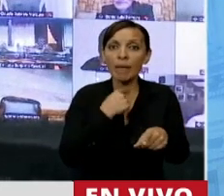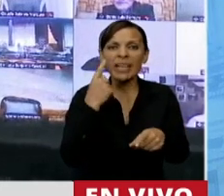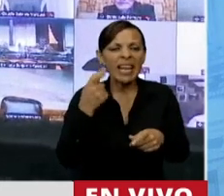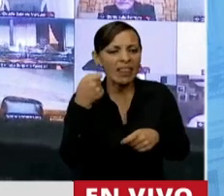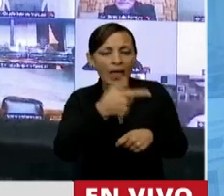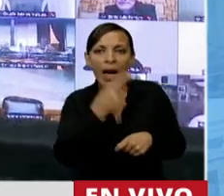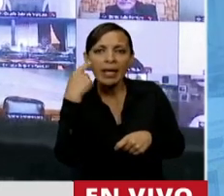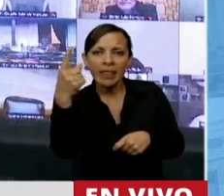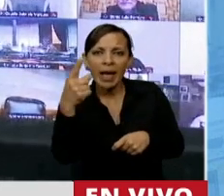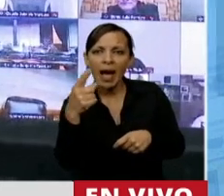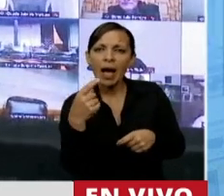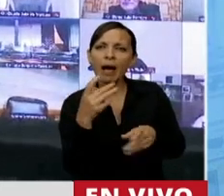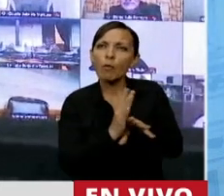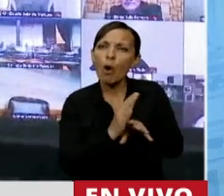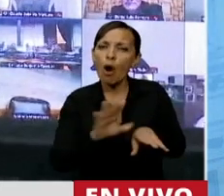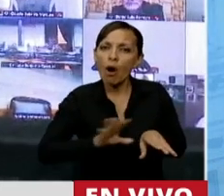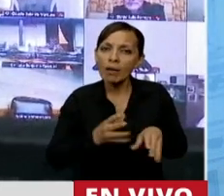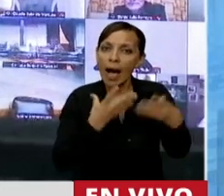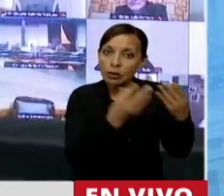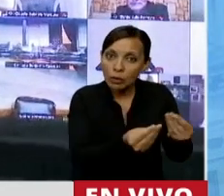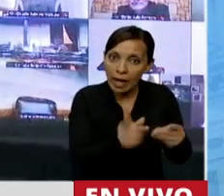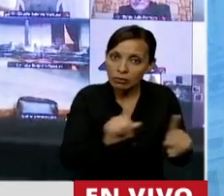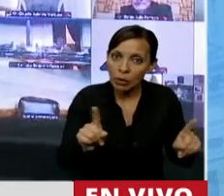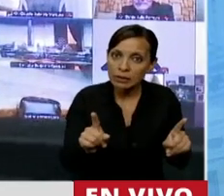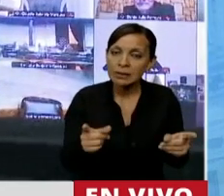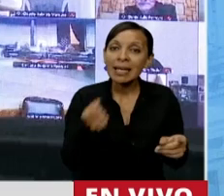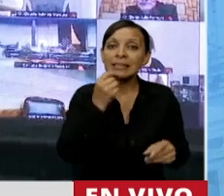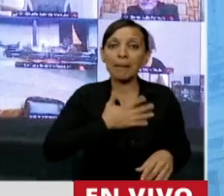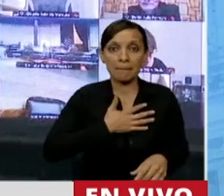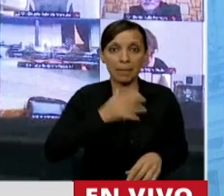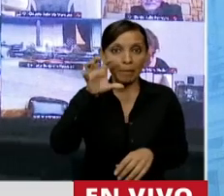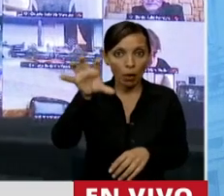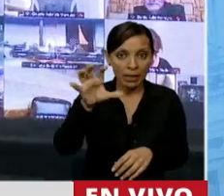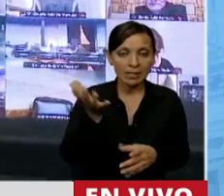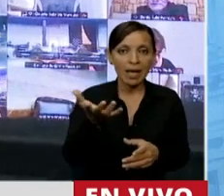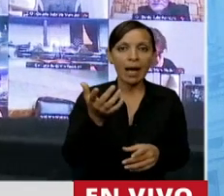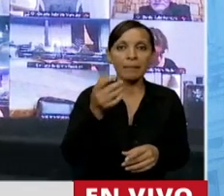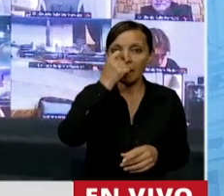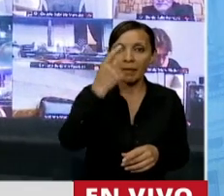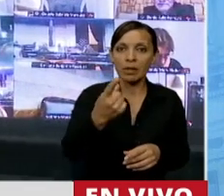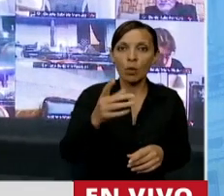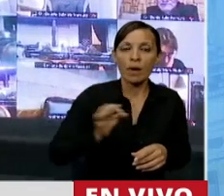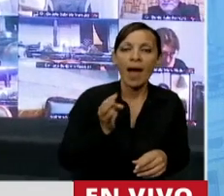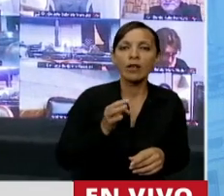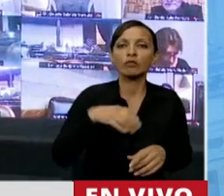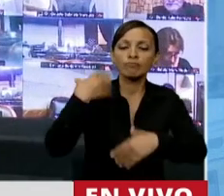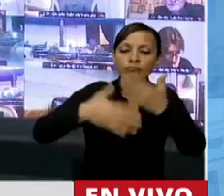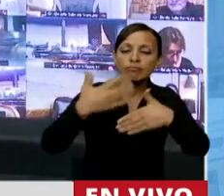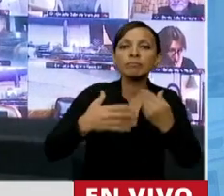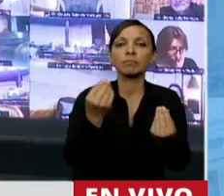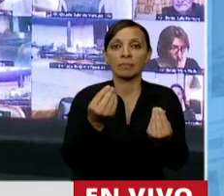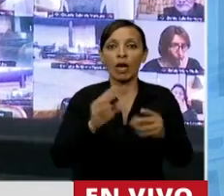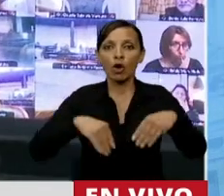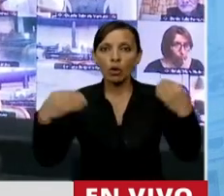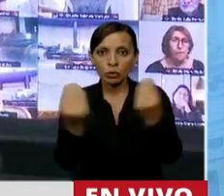una idea lo hace con el sentido de colaborar. Si en mi provincia, después de 21 años, solamente se llegó a la conclusión que